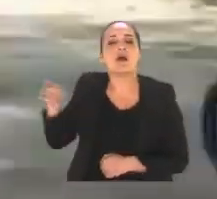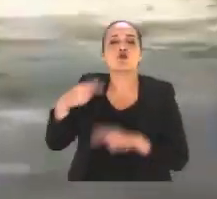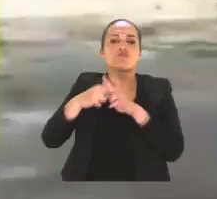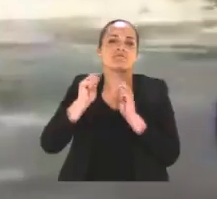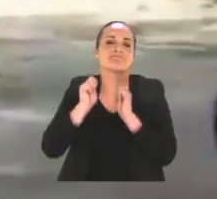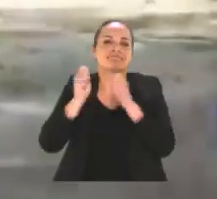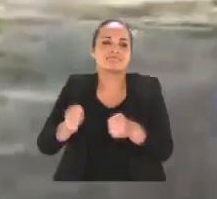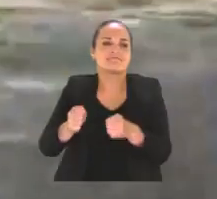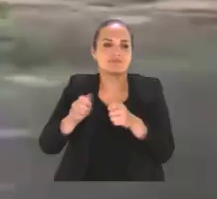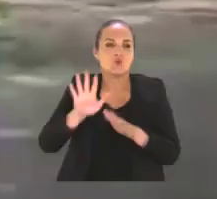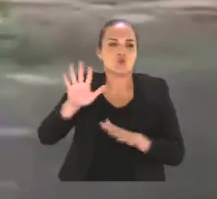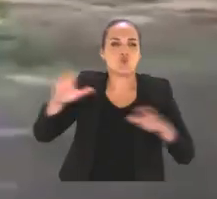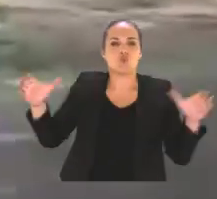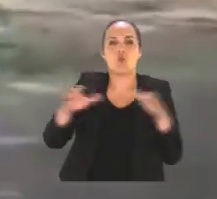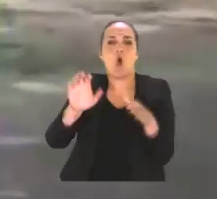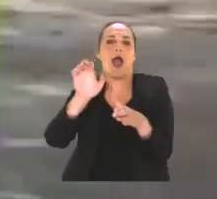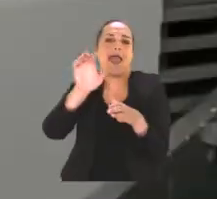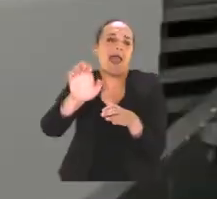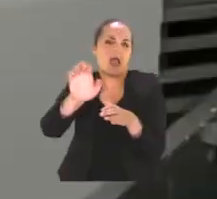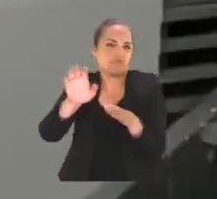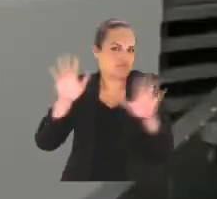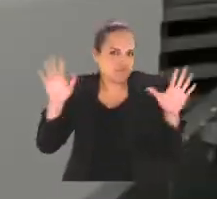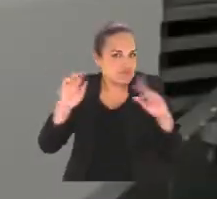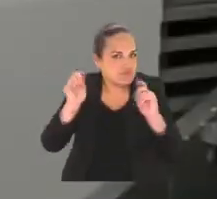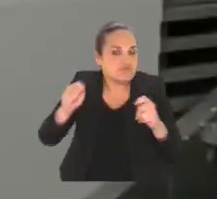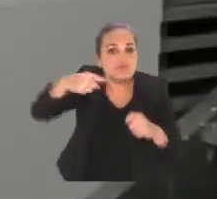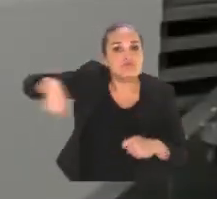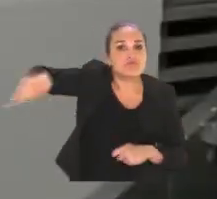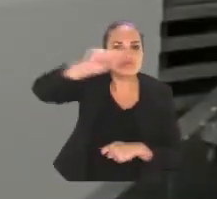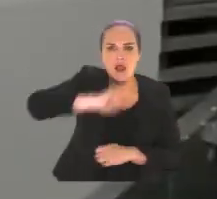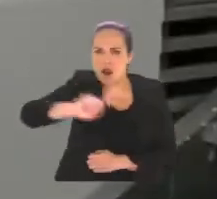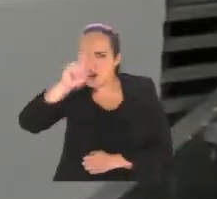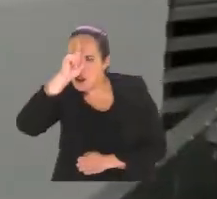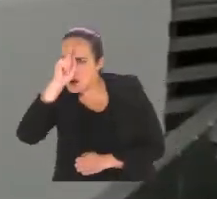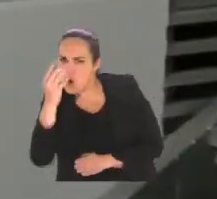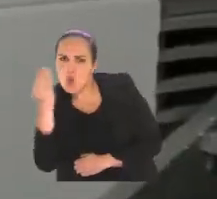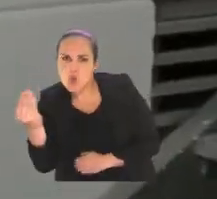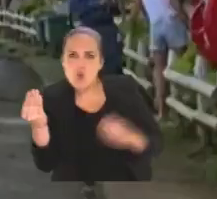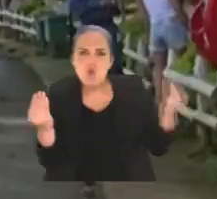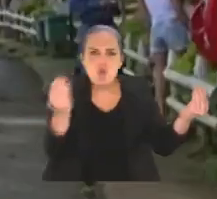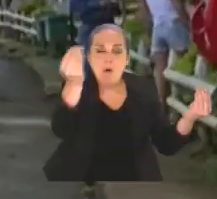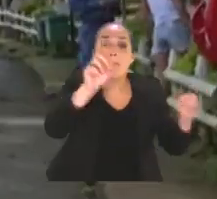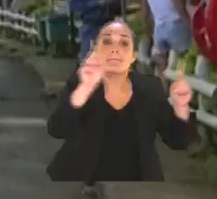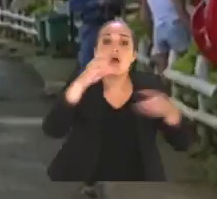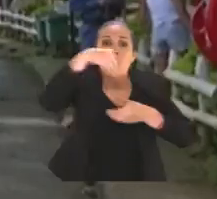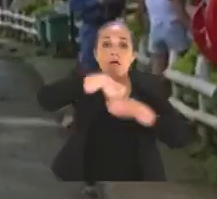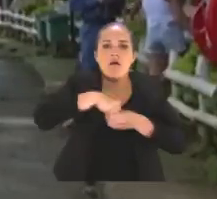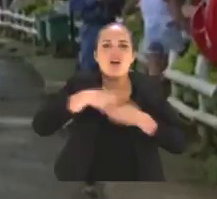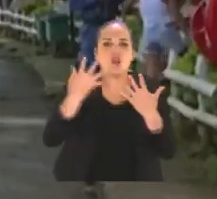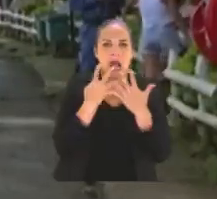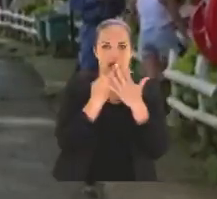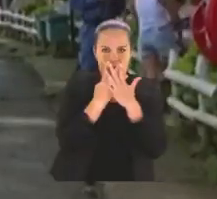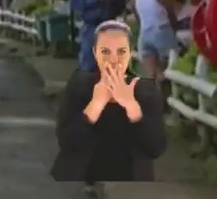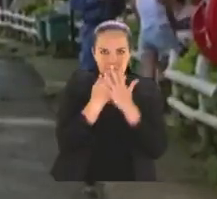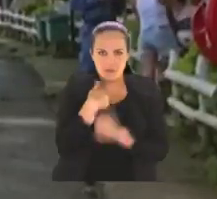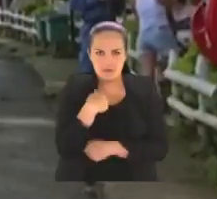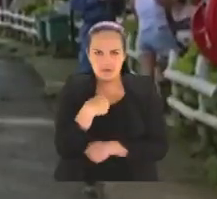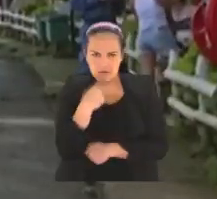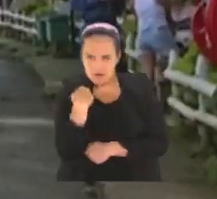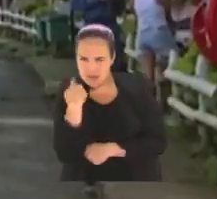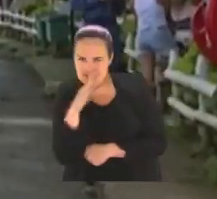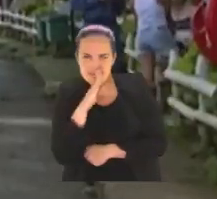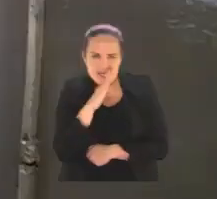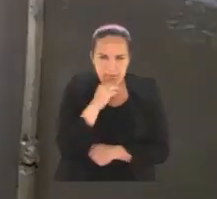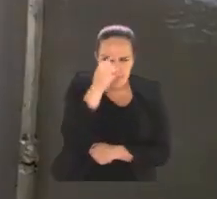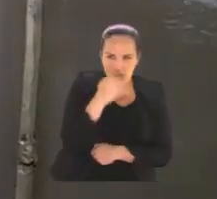tenían tentáculos en varios municipios del país. Su centro de operaciones delictivas eran las cárceles, donde estudiaban a sus víctimas, las perfilaban y